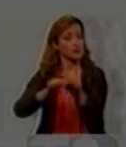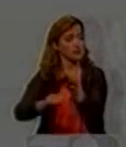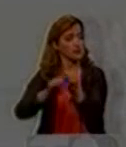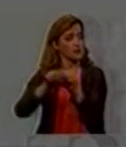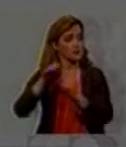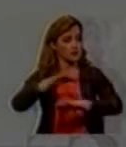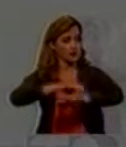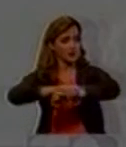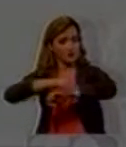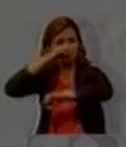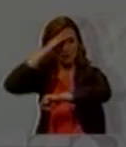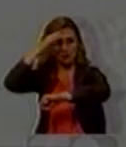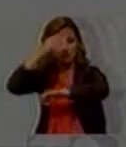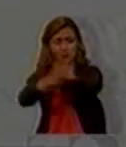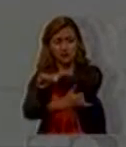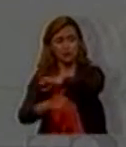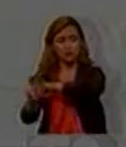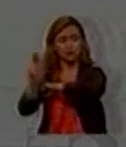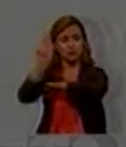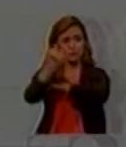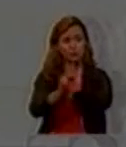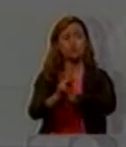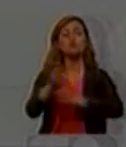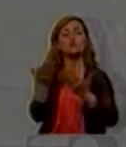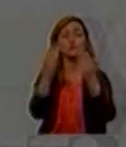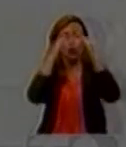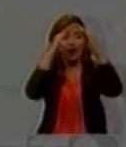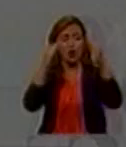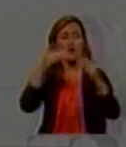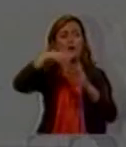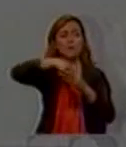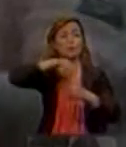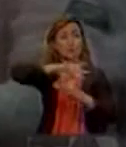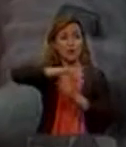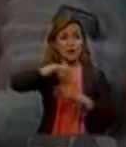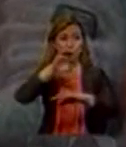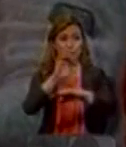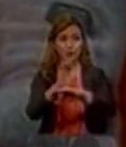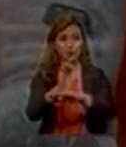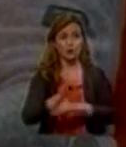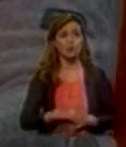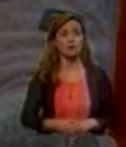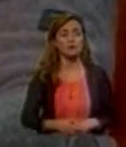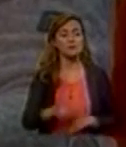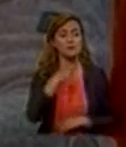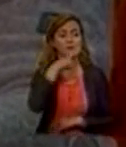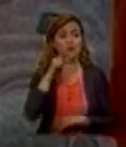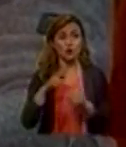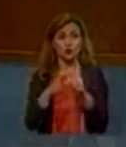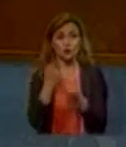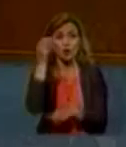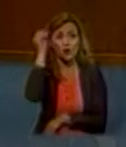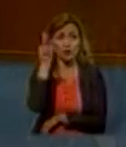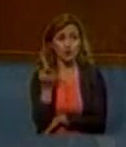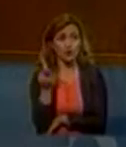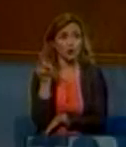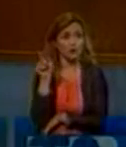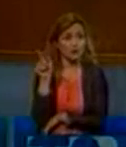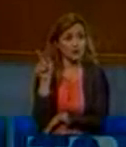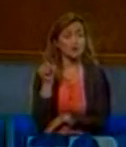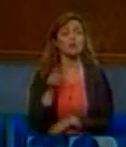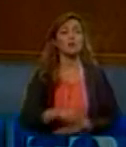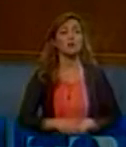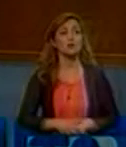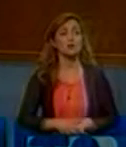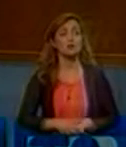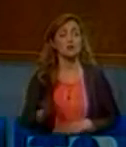la policía británica dentro de la embajada ecuatoriana hace minutos. Además, Rusia fue uno de los primeros países en reaccionar, a través